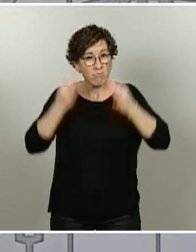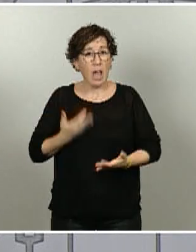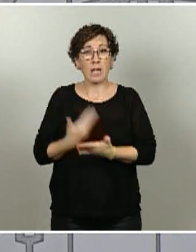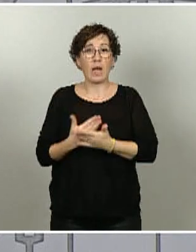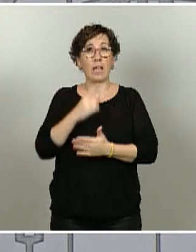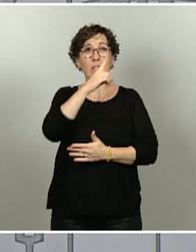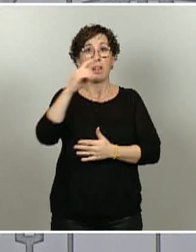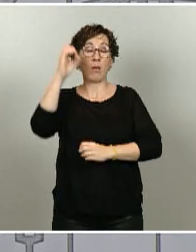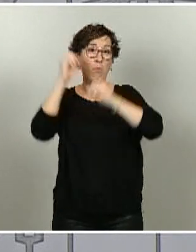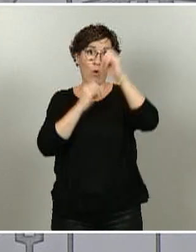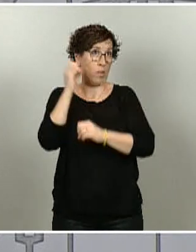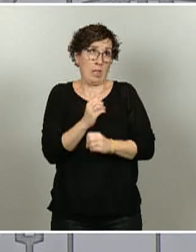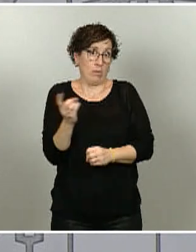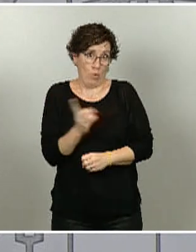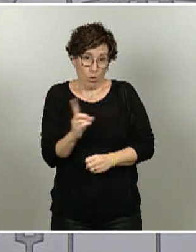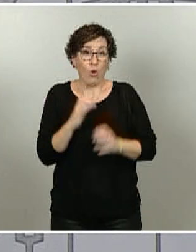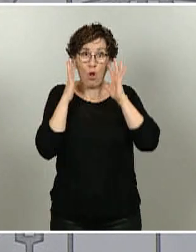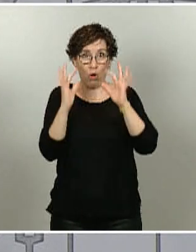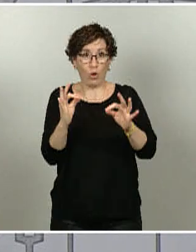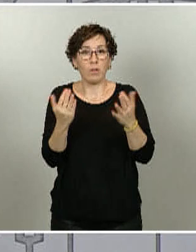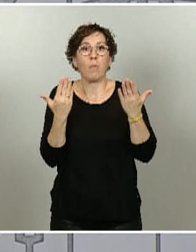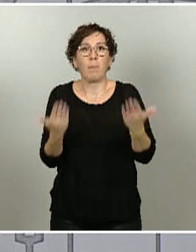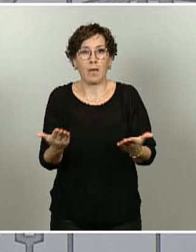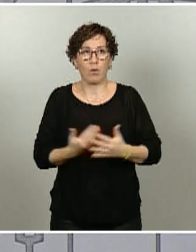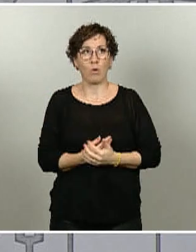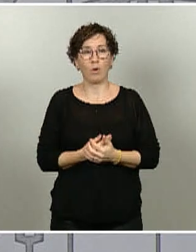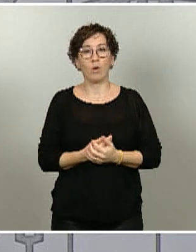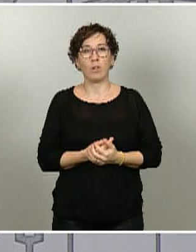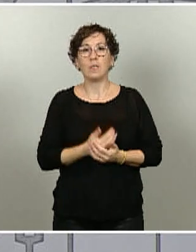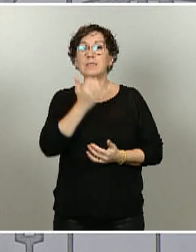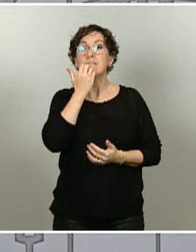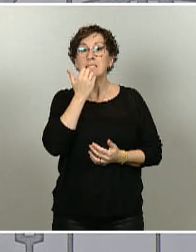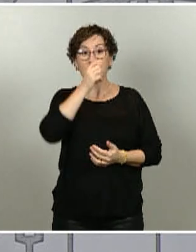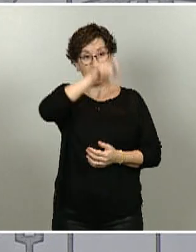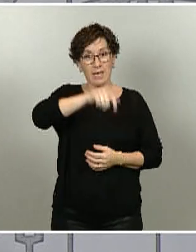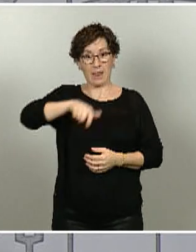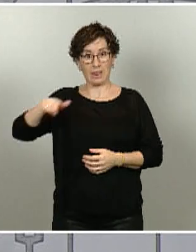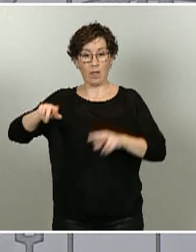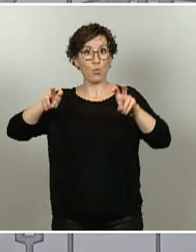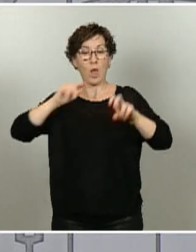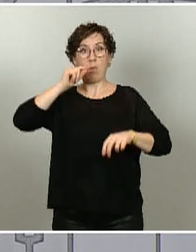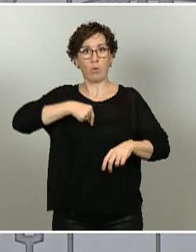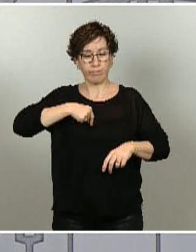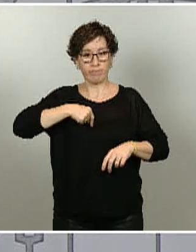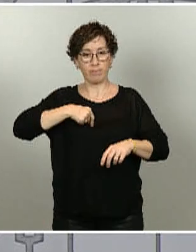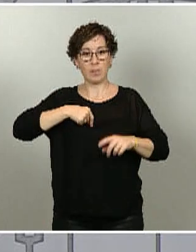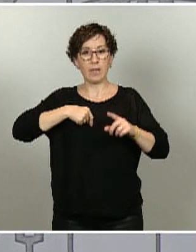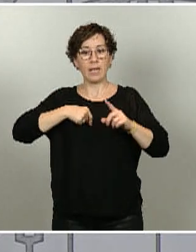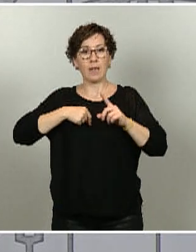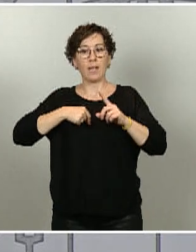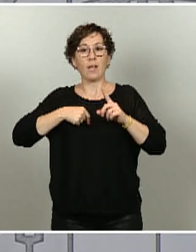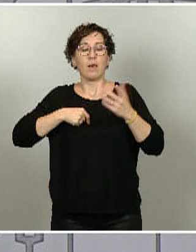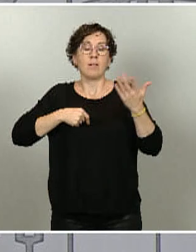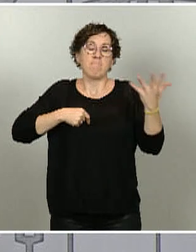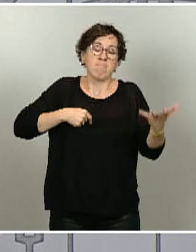si garantizamos que prácticamente todos ellos, aunque pueda haber alguna persona que pueda hacer algo, digamos,